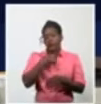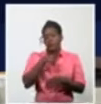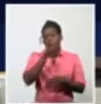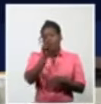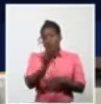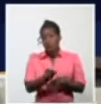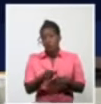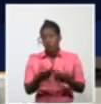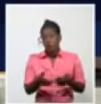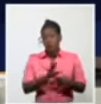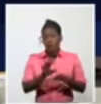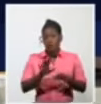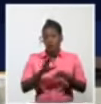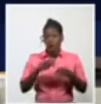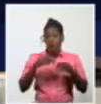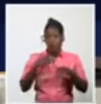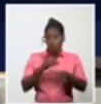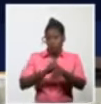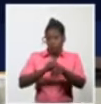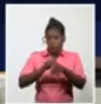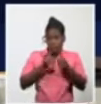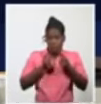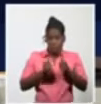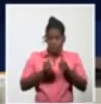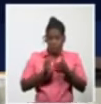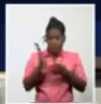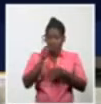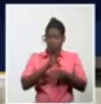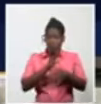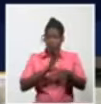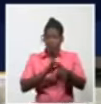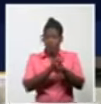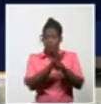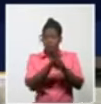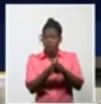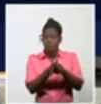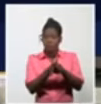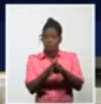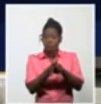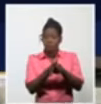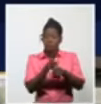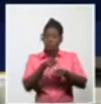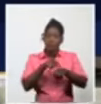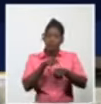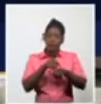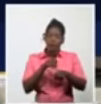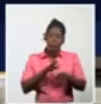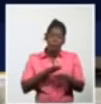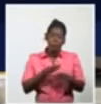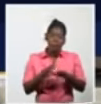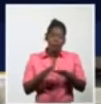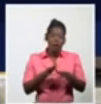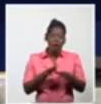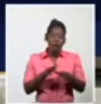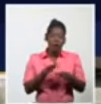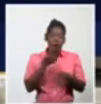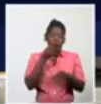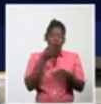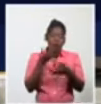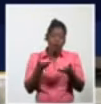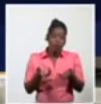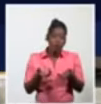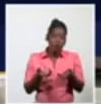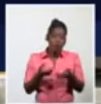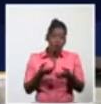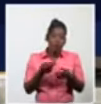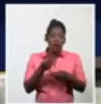se haya curado, se haya negativizado y en un tiempo determinado pues